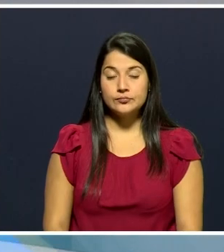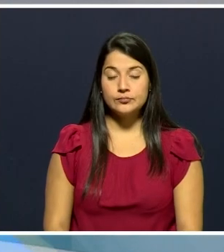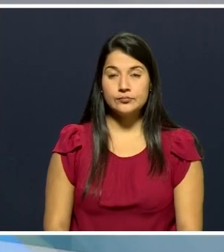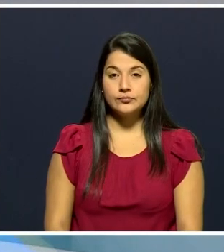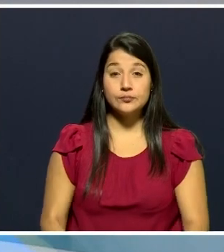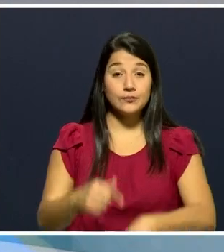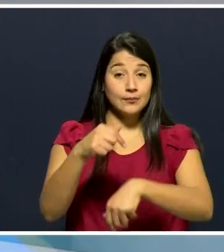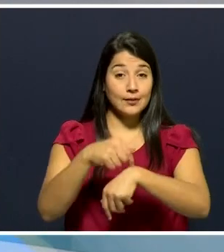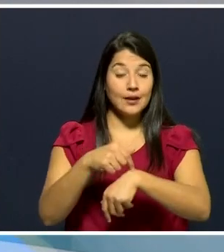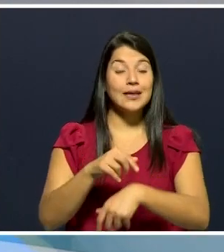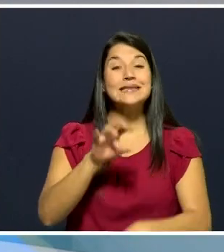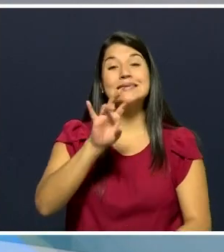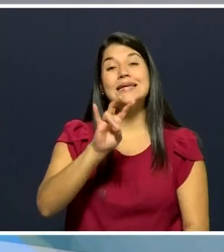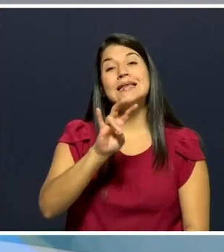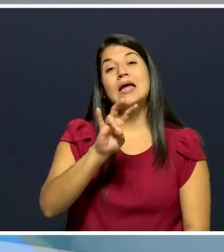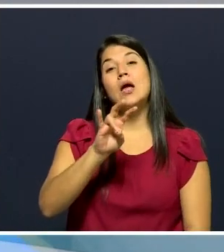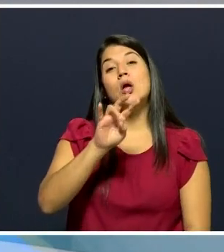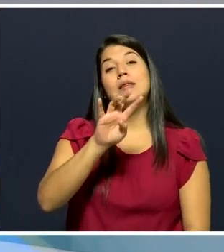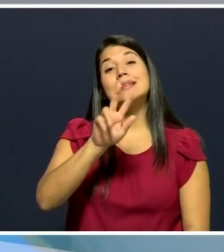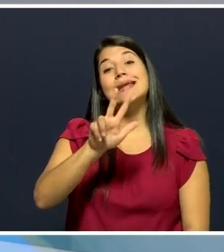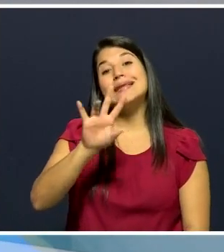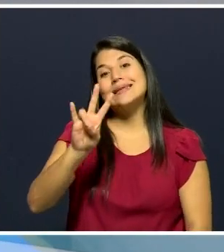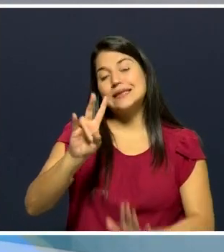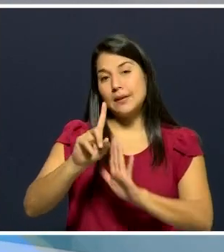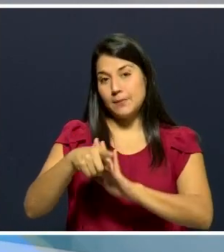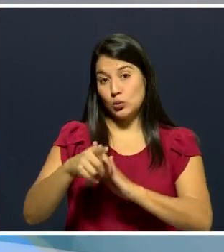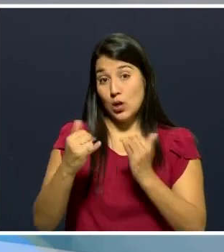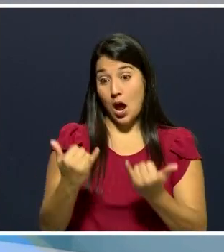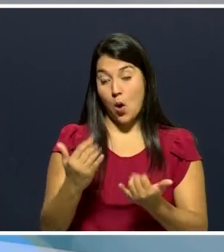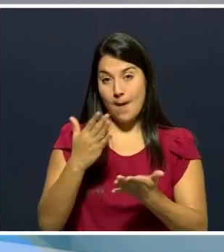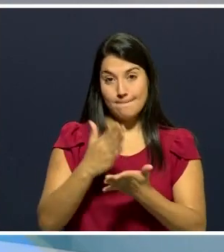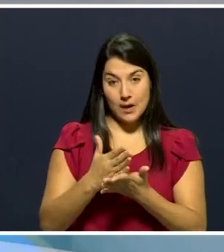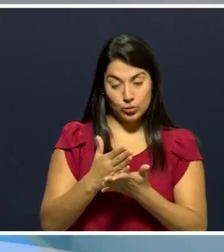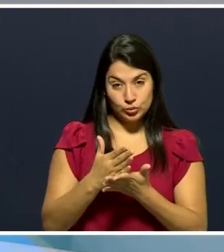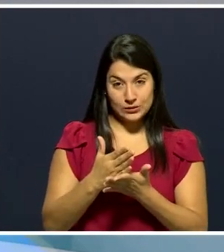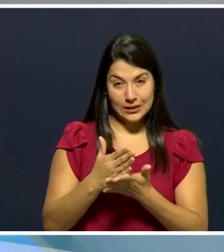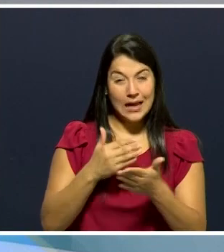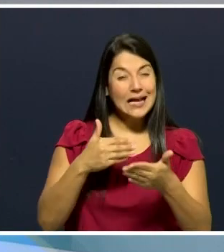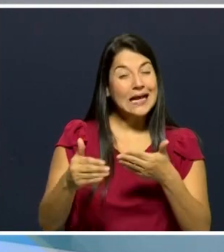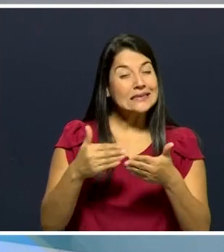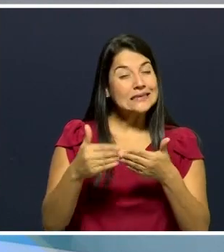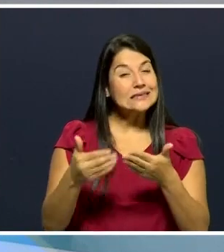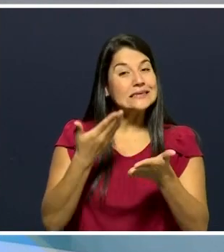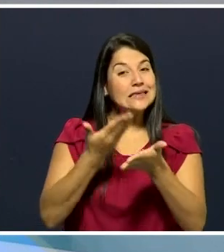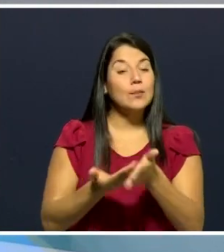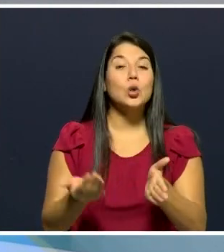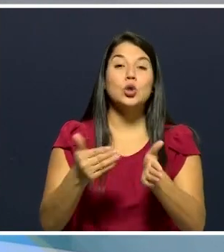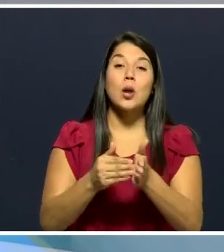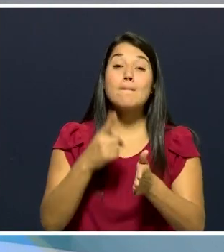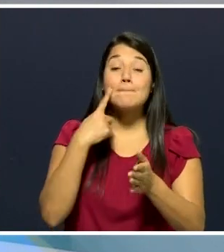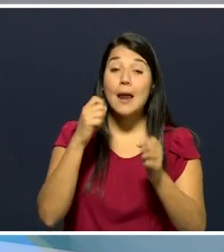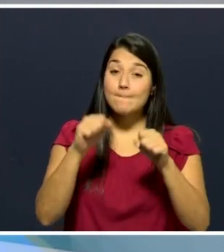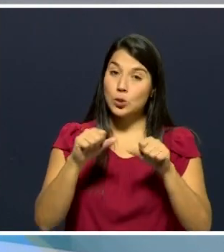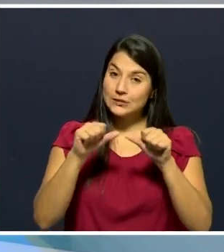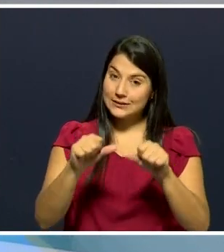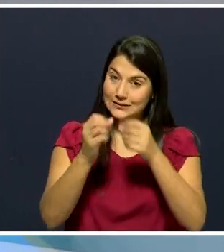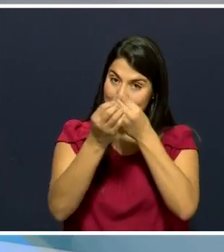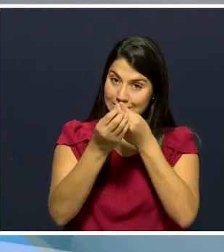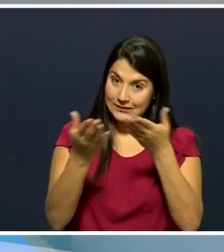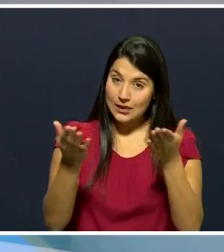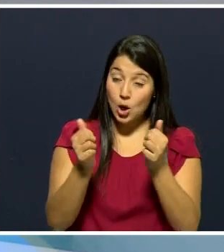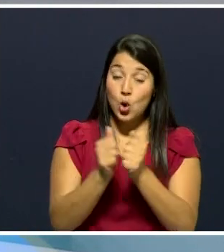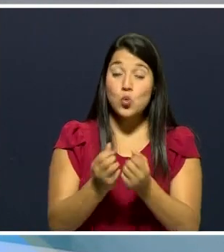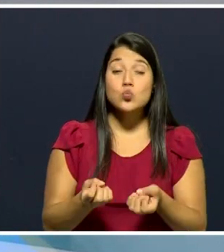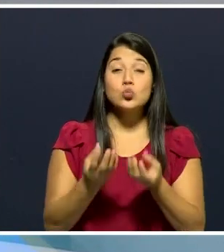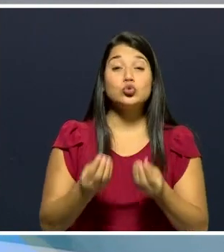Y a las 7 de la noche con 37 minutos vamos a una pausa. Ya volvemos para seguir informándolo con